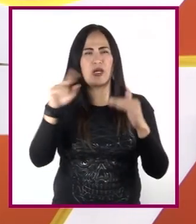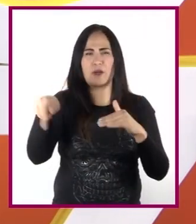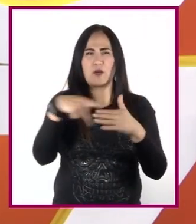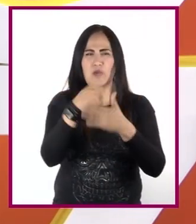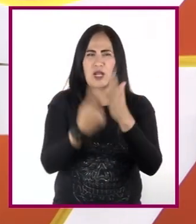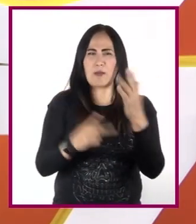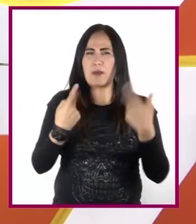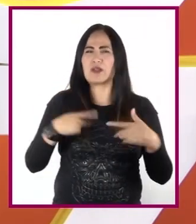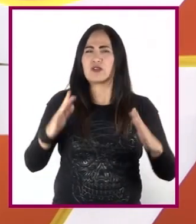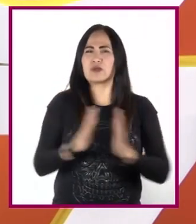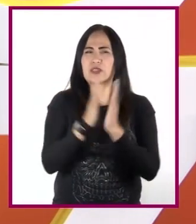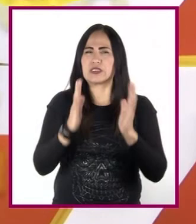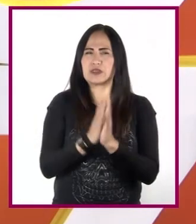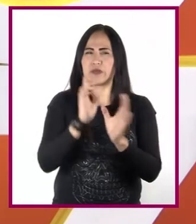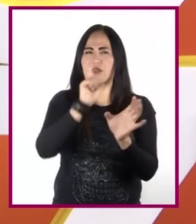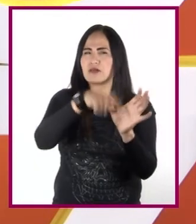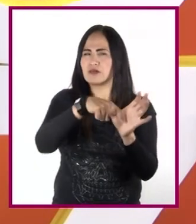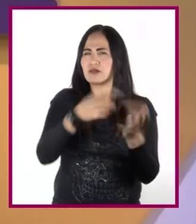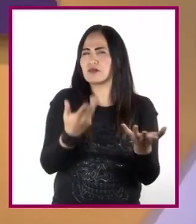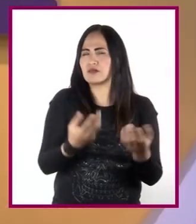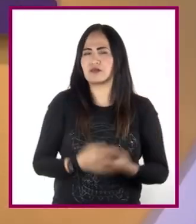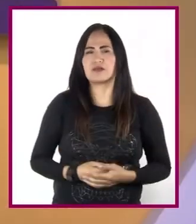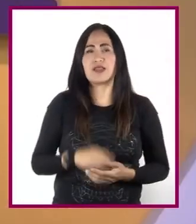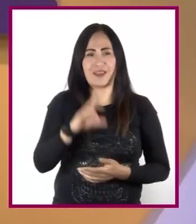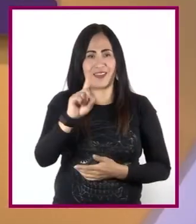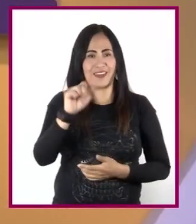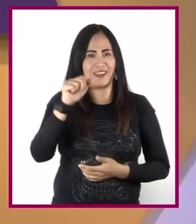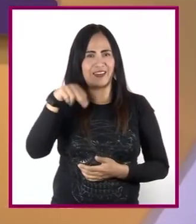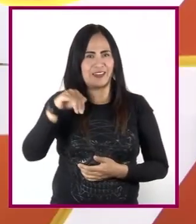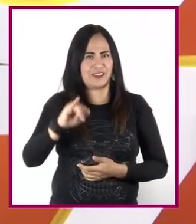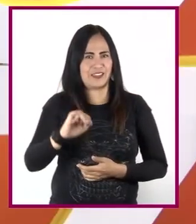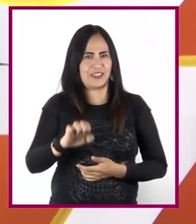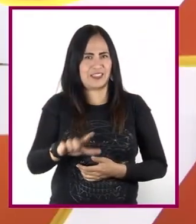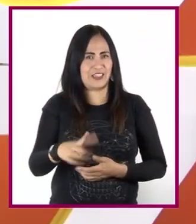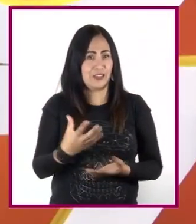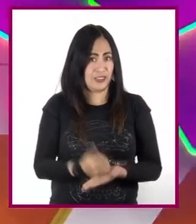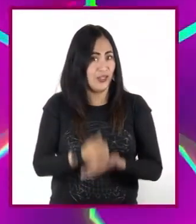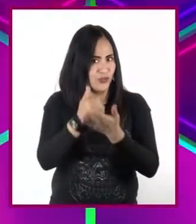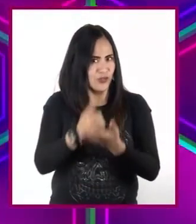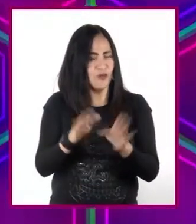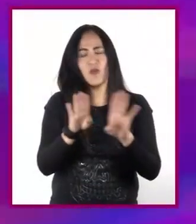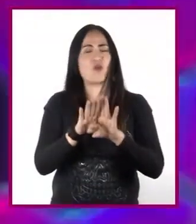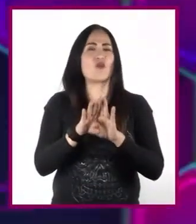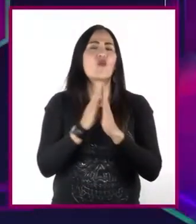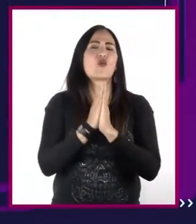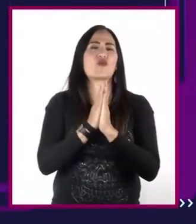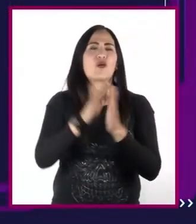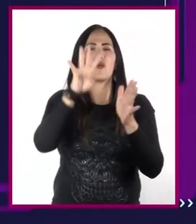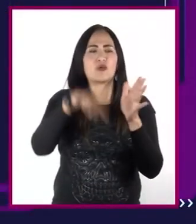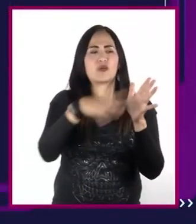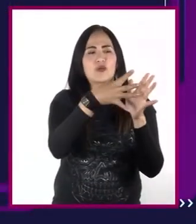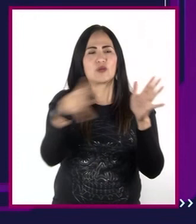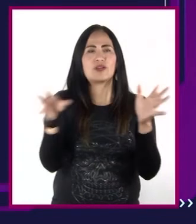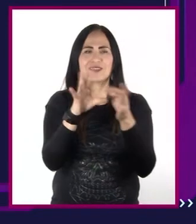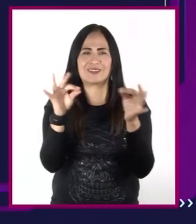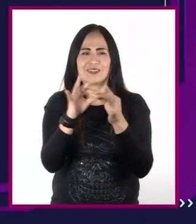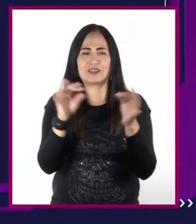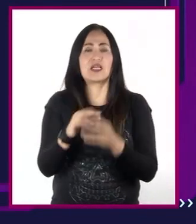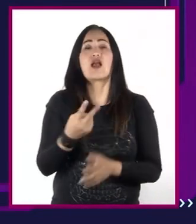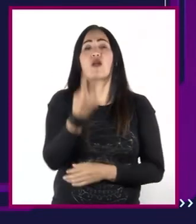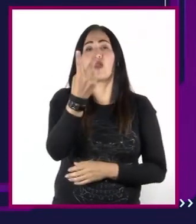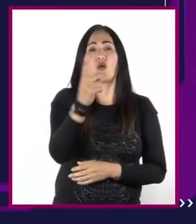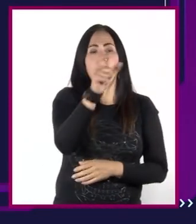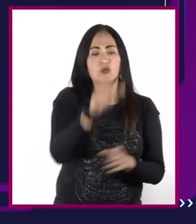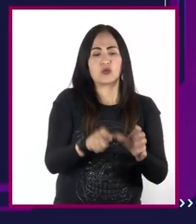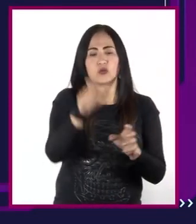nutrición? Daniel, ¿nos ayudas describiendo la información de la tabla? La tabla tiene 2